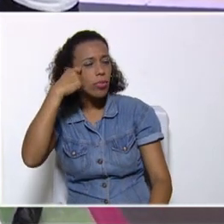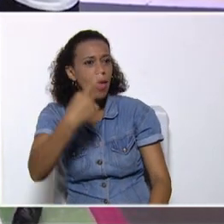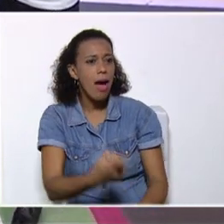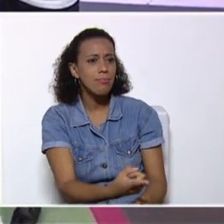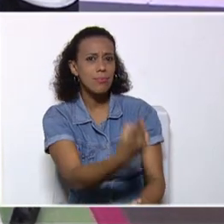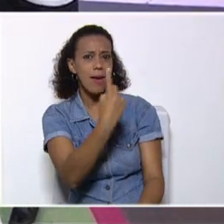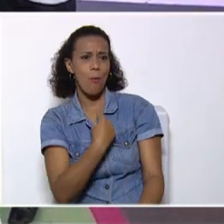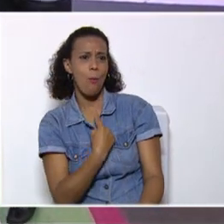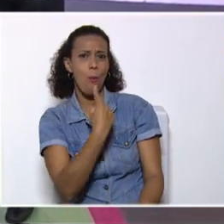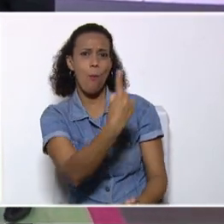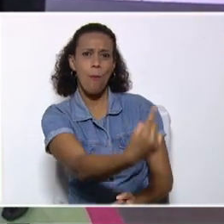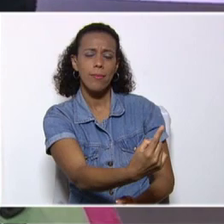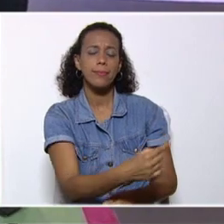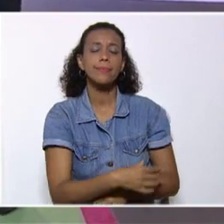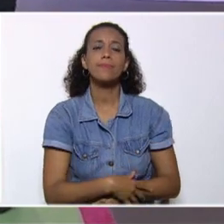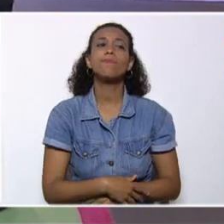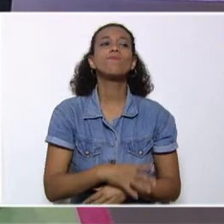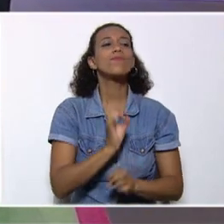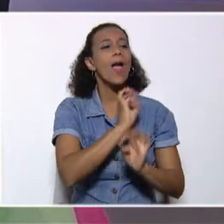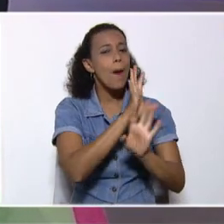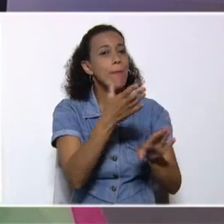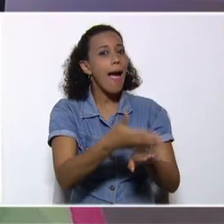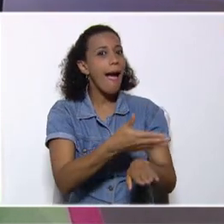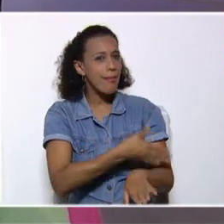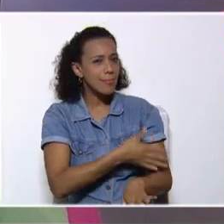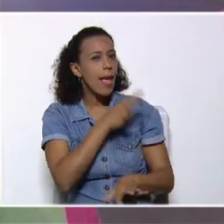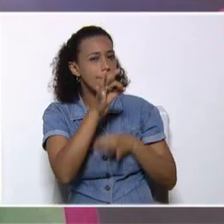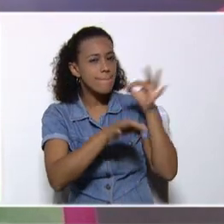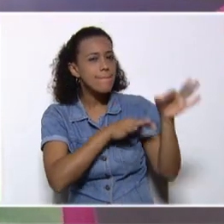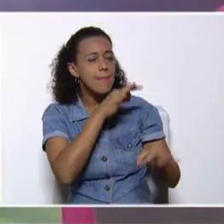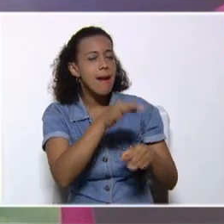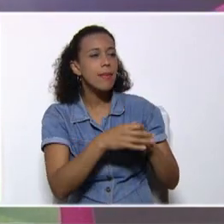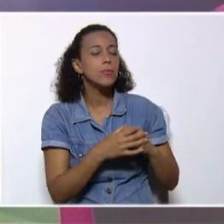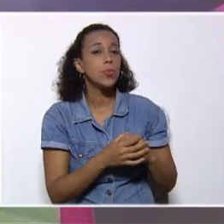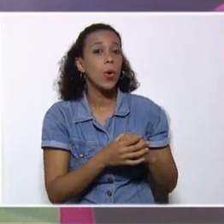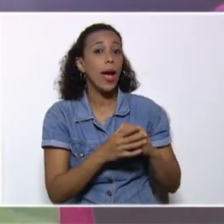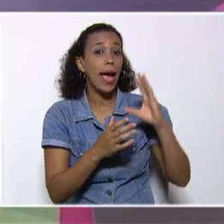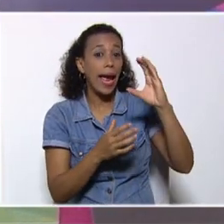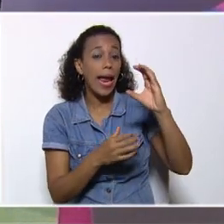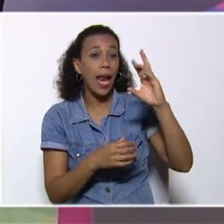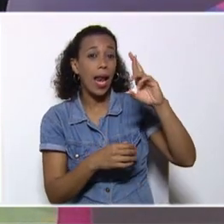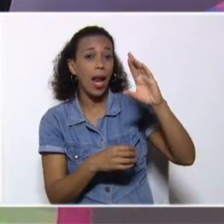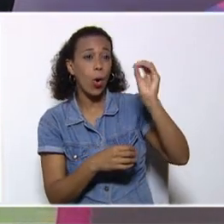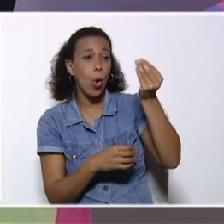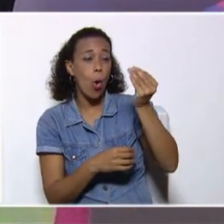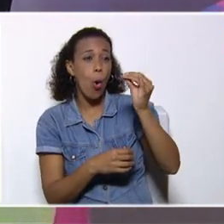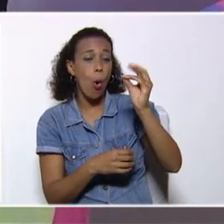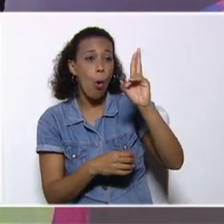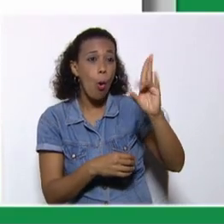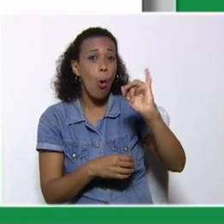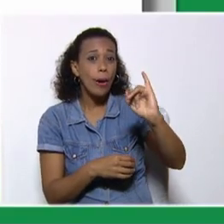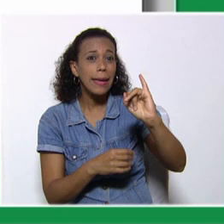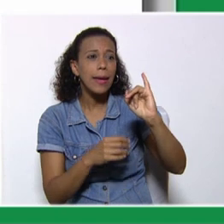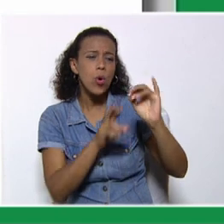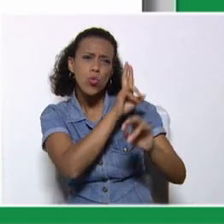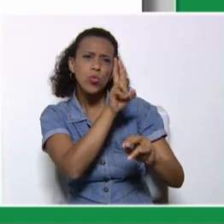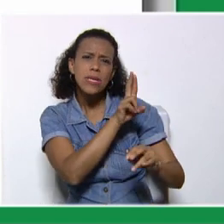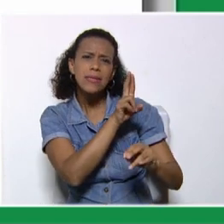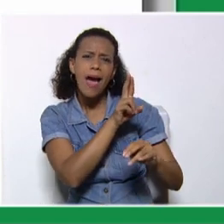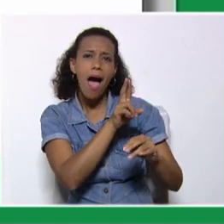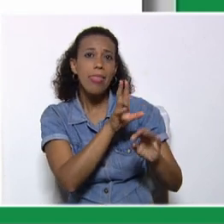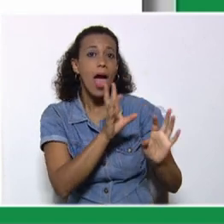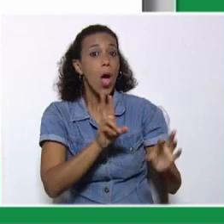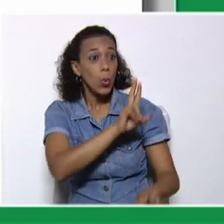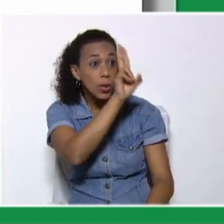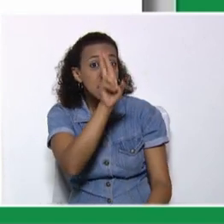regresar? Sí, también como hablamos anteriormente, el croquis tiene otras utilidades, Inés. Sí. ¿Sabías